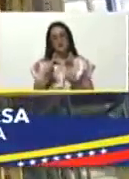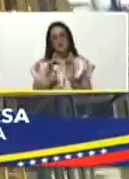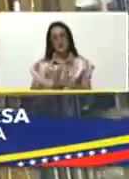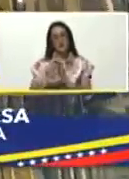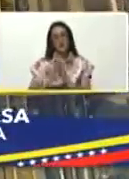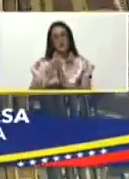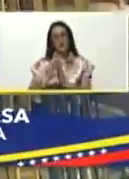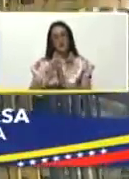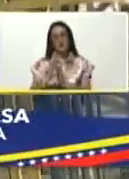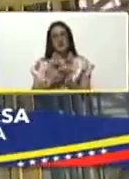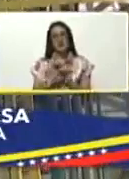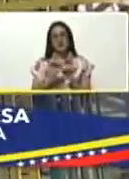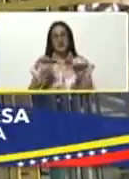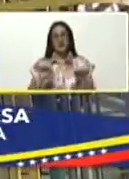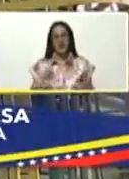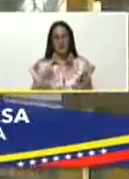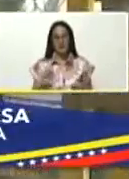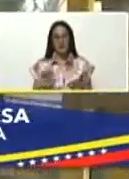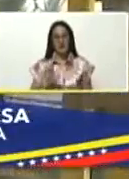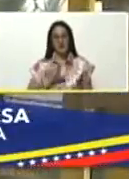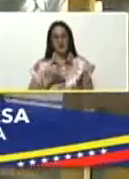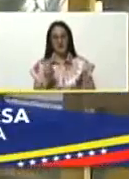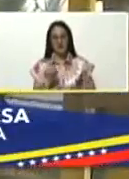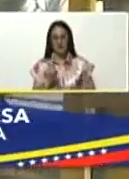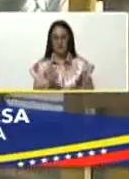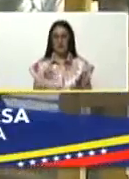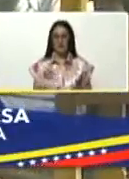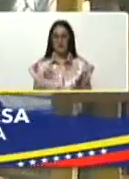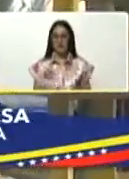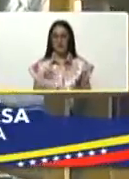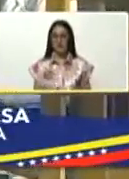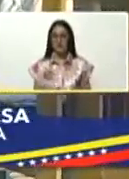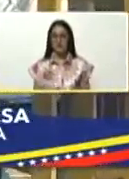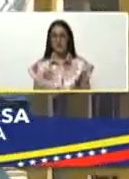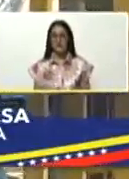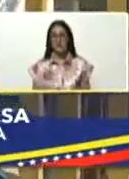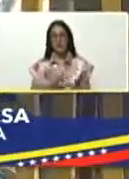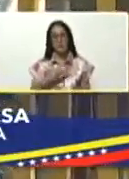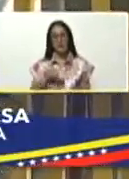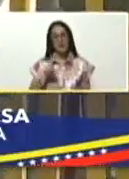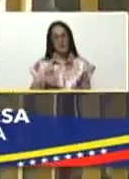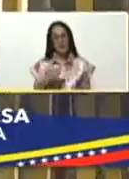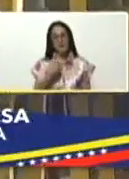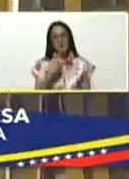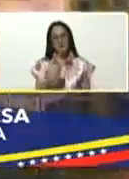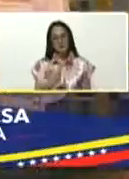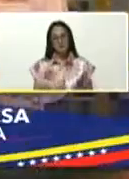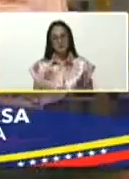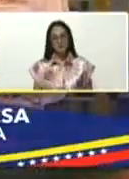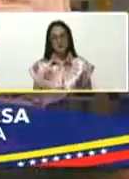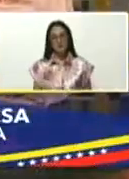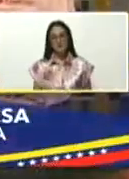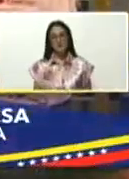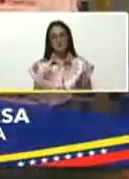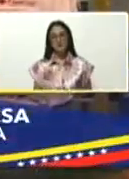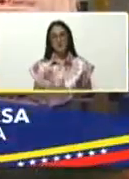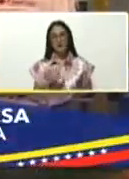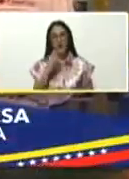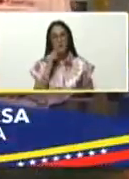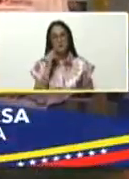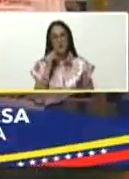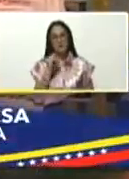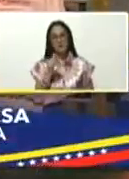creciendo en el sistema agropecuario en Venezuela. Presidente, también quiero decirle que hubo una experiencia,